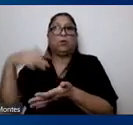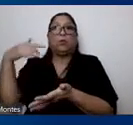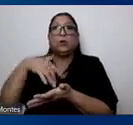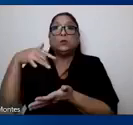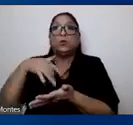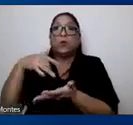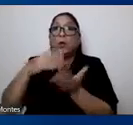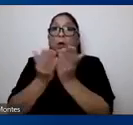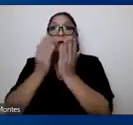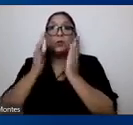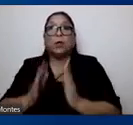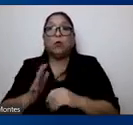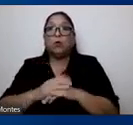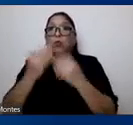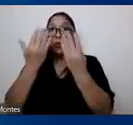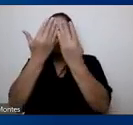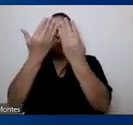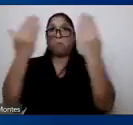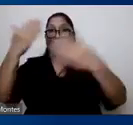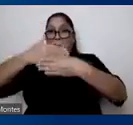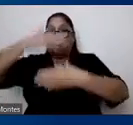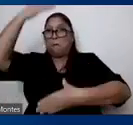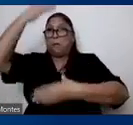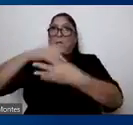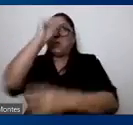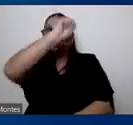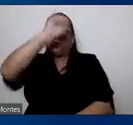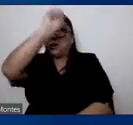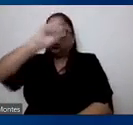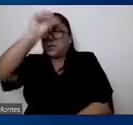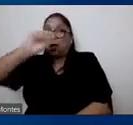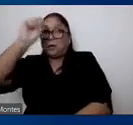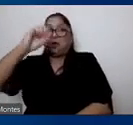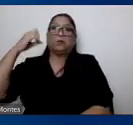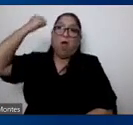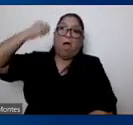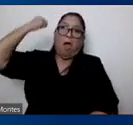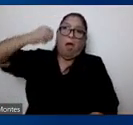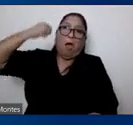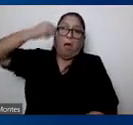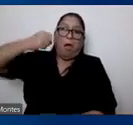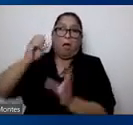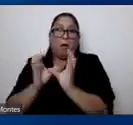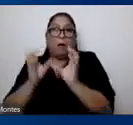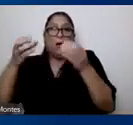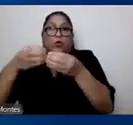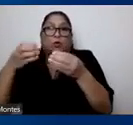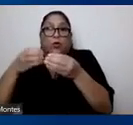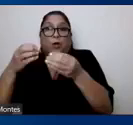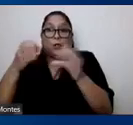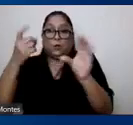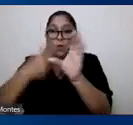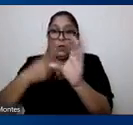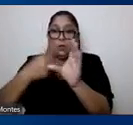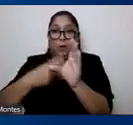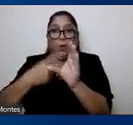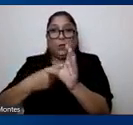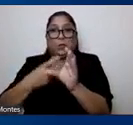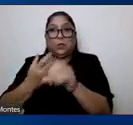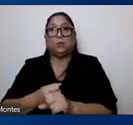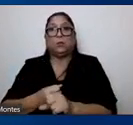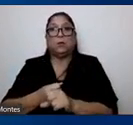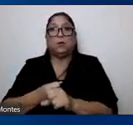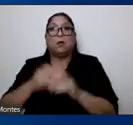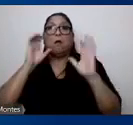alumnos, ¿no? Bajo paredes pintadas con arengas hacia determinadas organizaciones subversivas. Aquí,